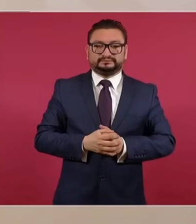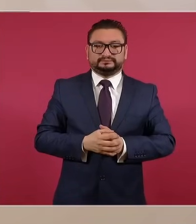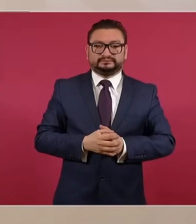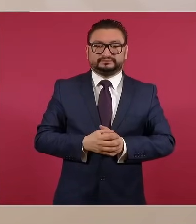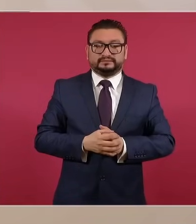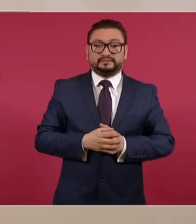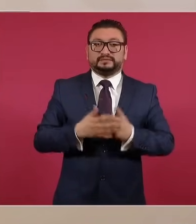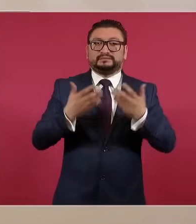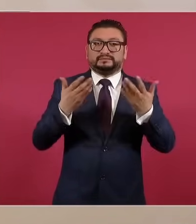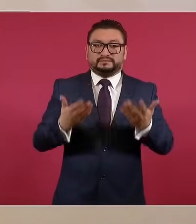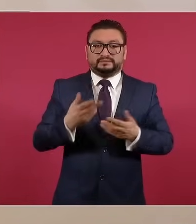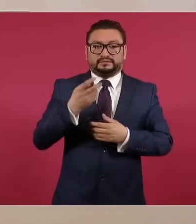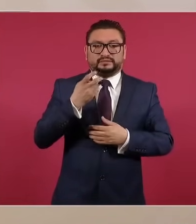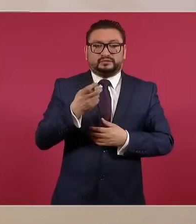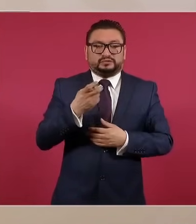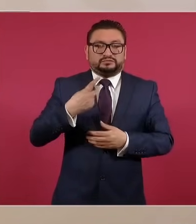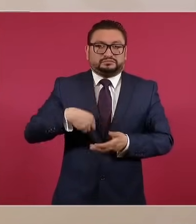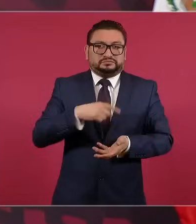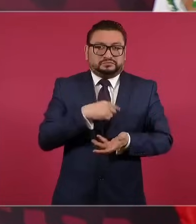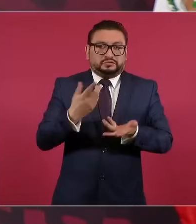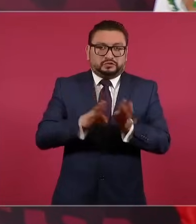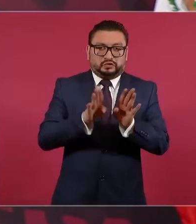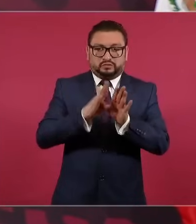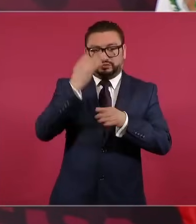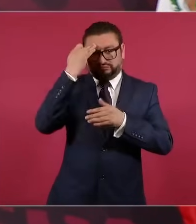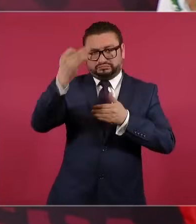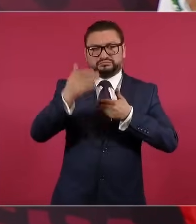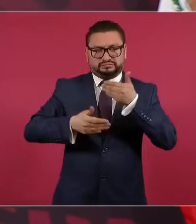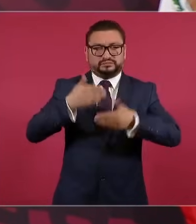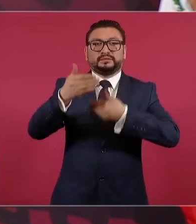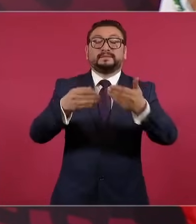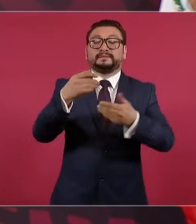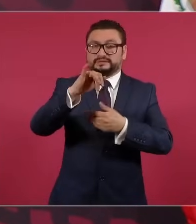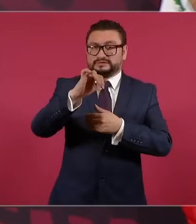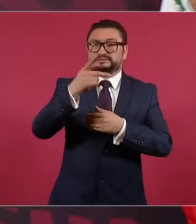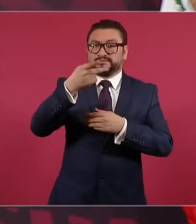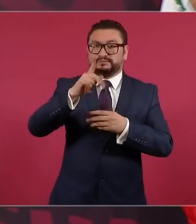¿Cuándo vamos a tener resultados? Pues sí lleva tiempo, pero hay que empezar,